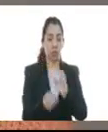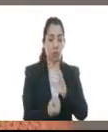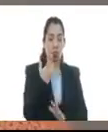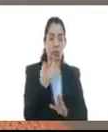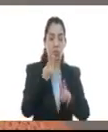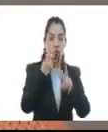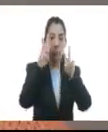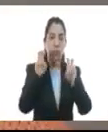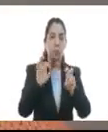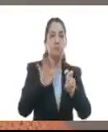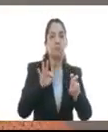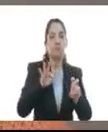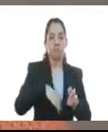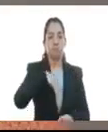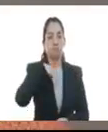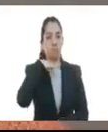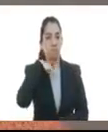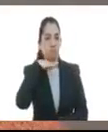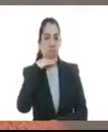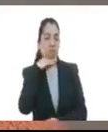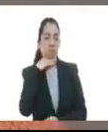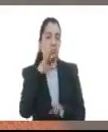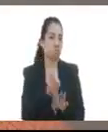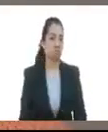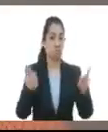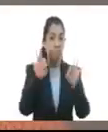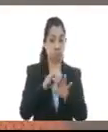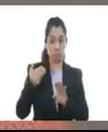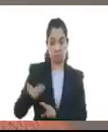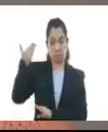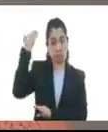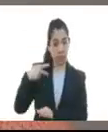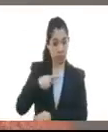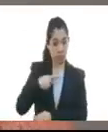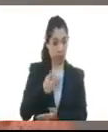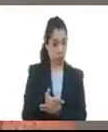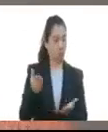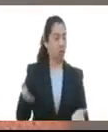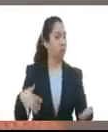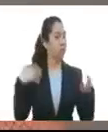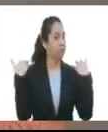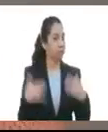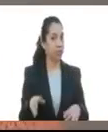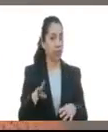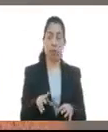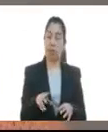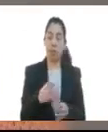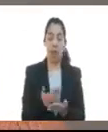son tema y seguramente el año que entra van a hacer todavía más ruido.